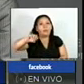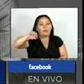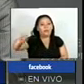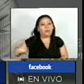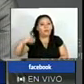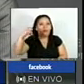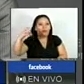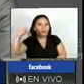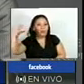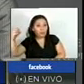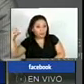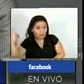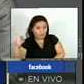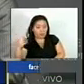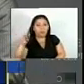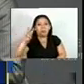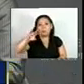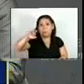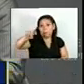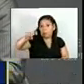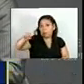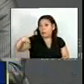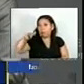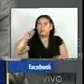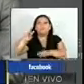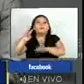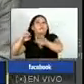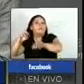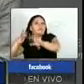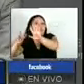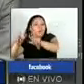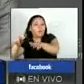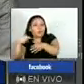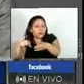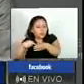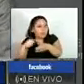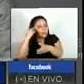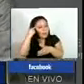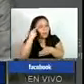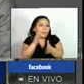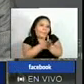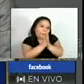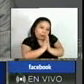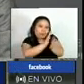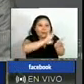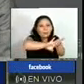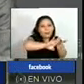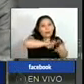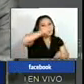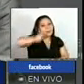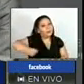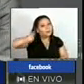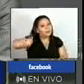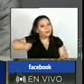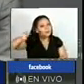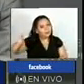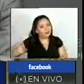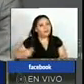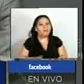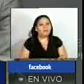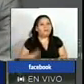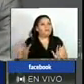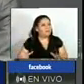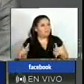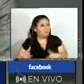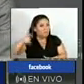contribuyentes, 20.074 para ser exactos, que han solicitado pago a plazos. Y ese pago a